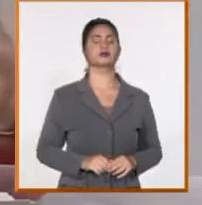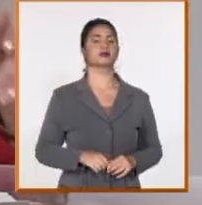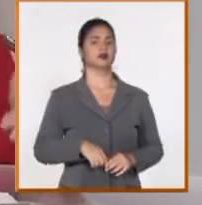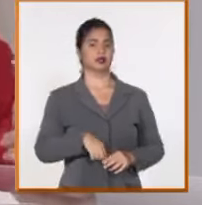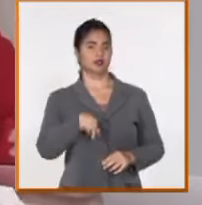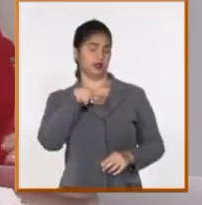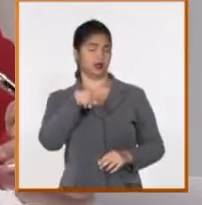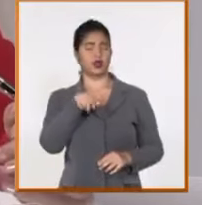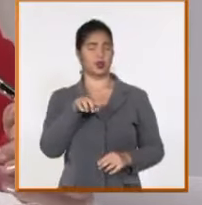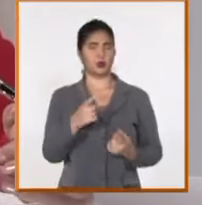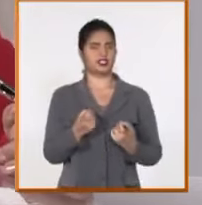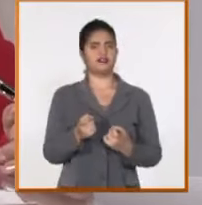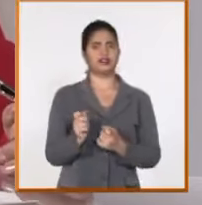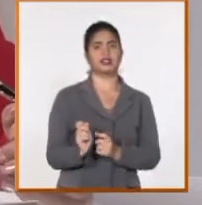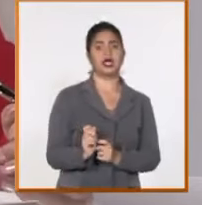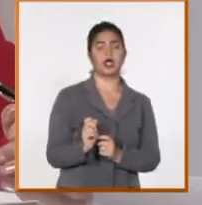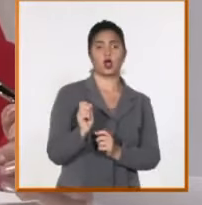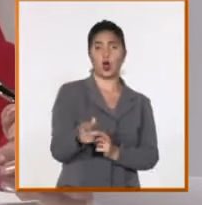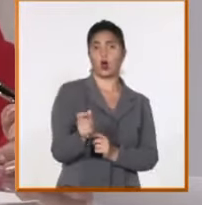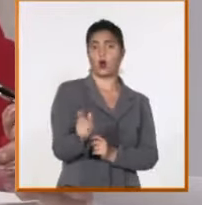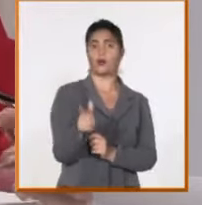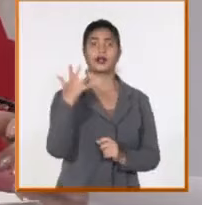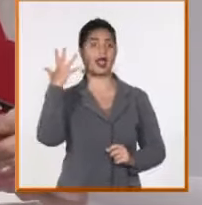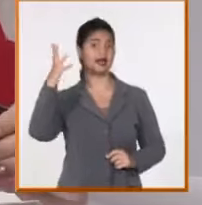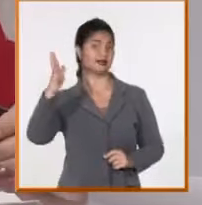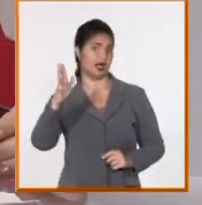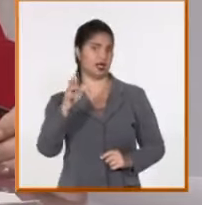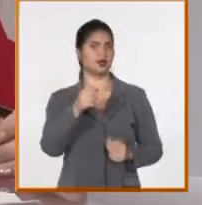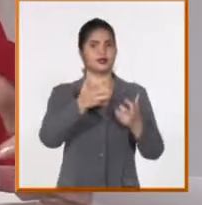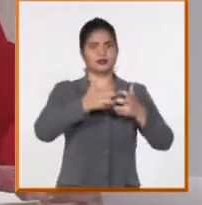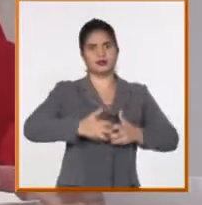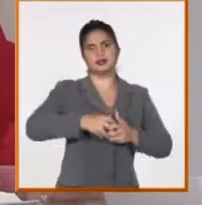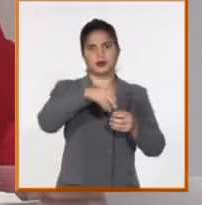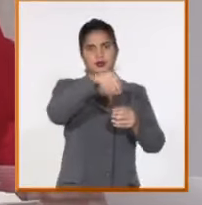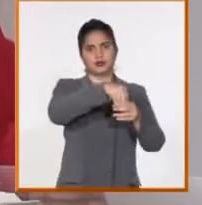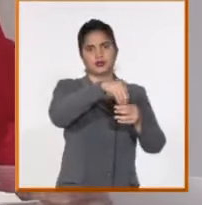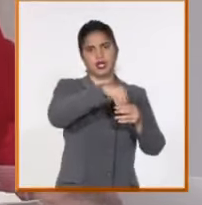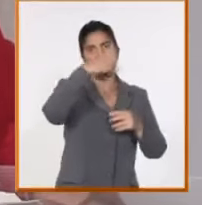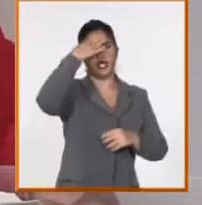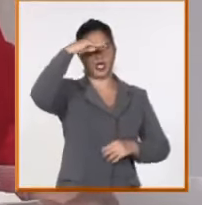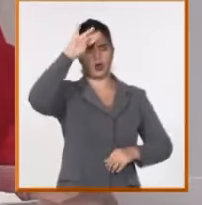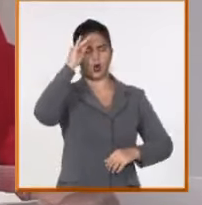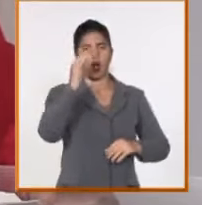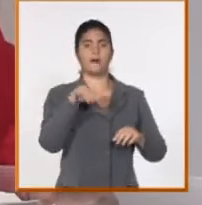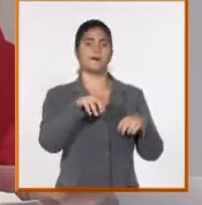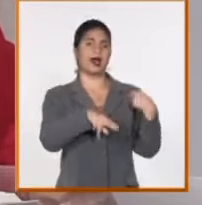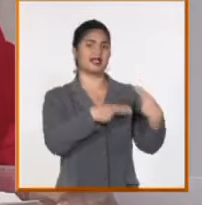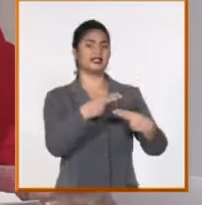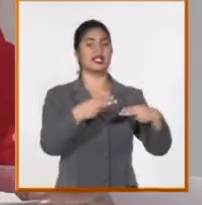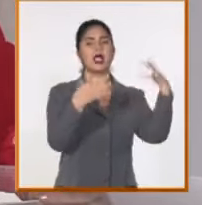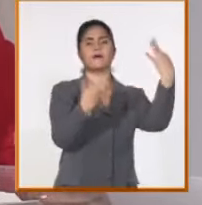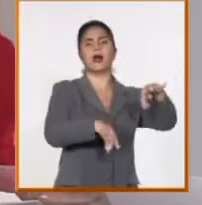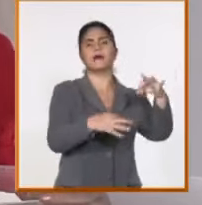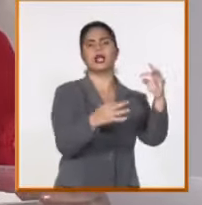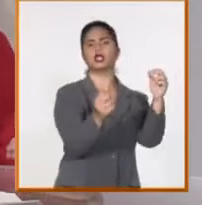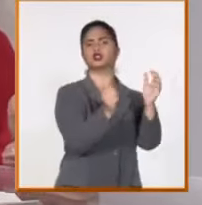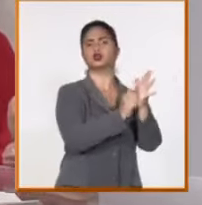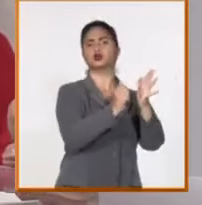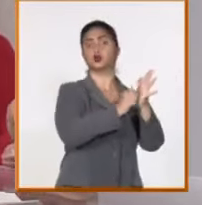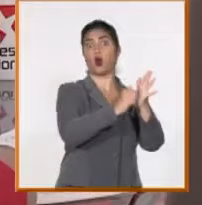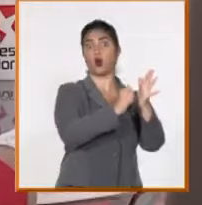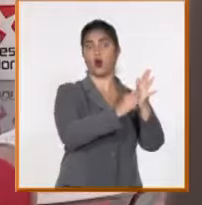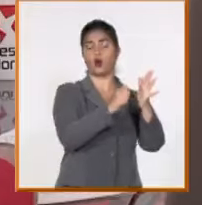importado para la producción de envases corrugados y cajas de cartón corrugado en la empresa mixta eh compacto